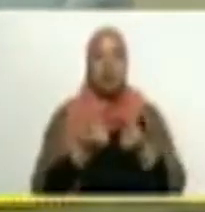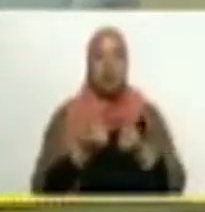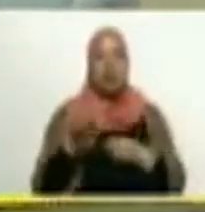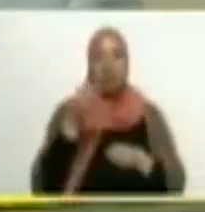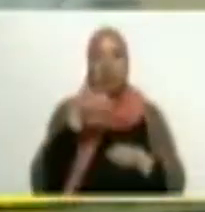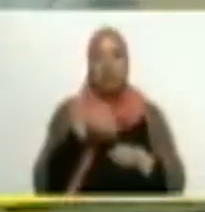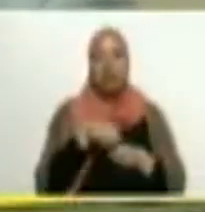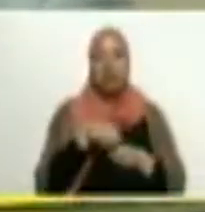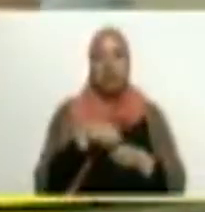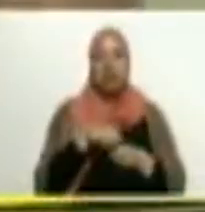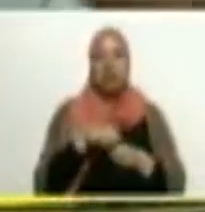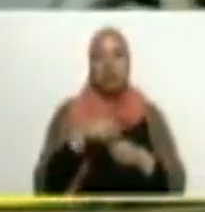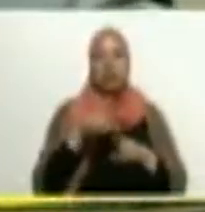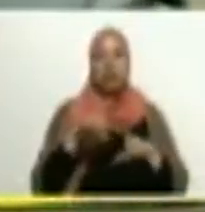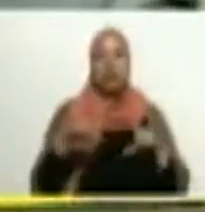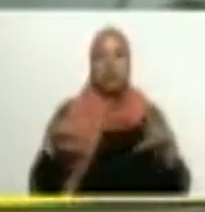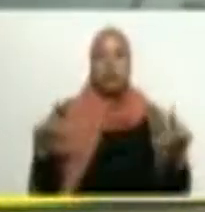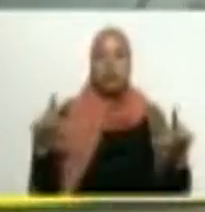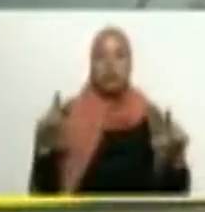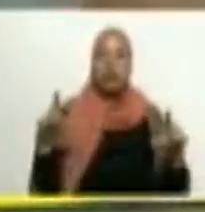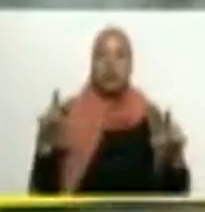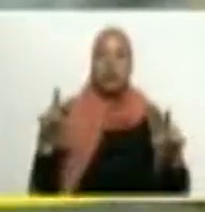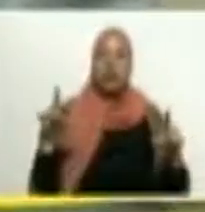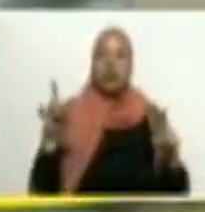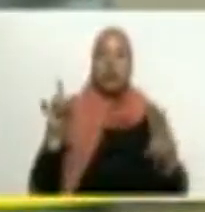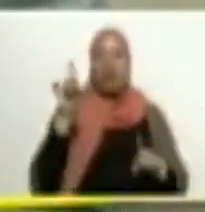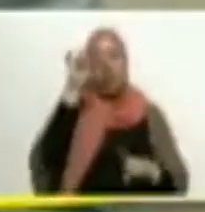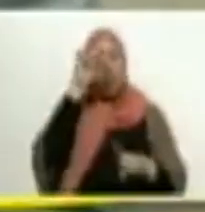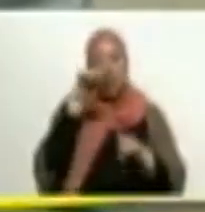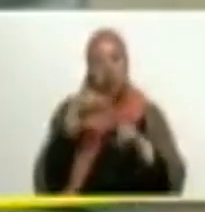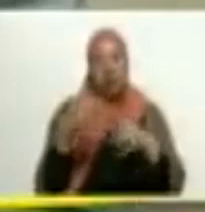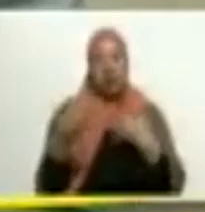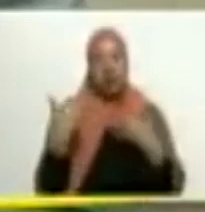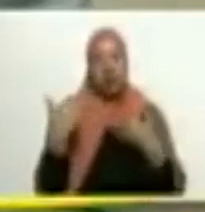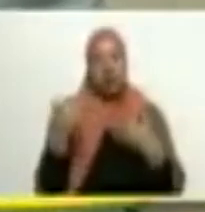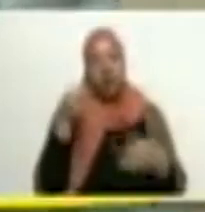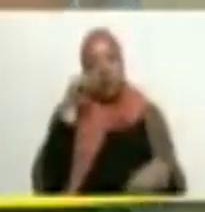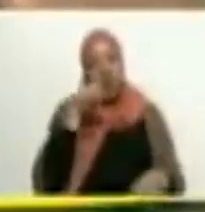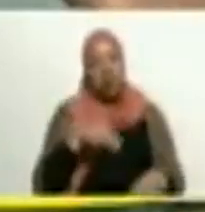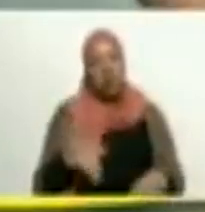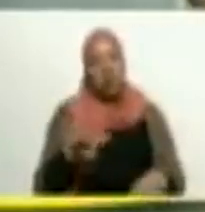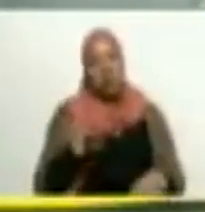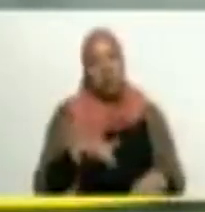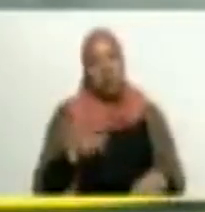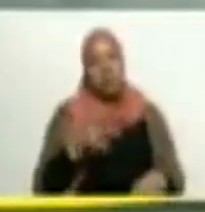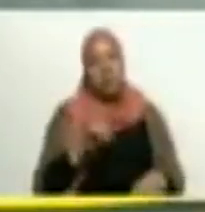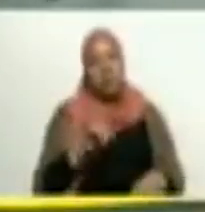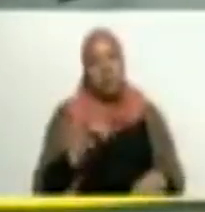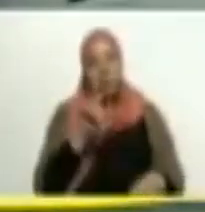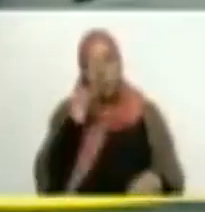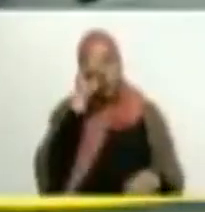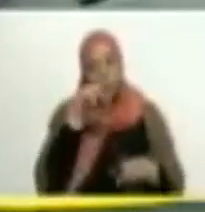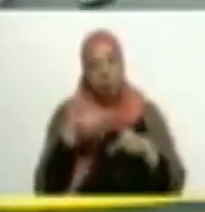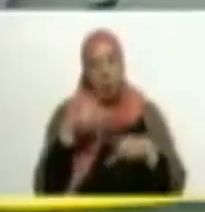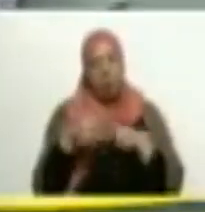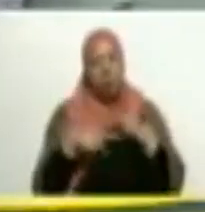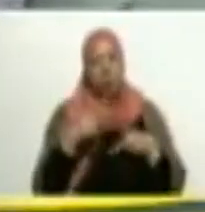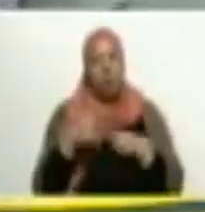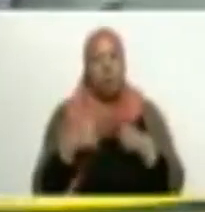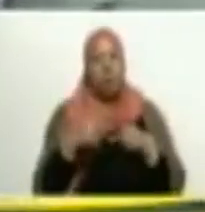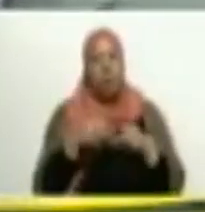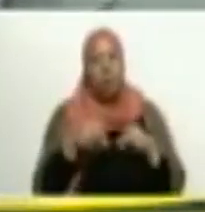del litoral central, que es que tenemos un eje de servicios en el puerto y en el aeropuerto y tenemos un eje de producción